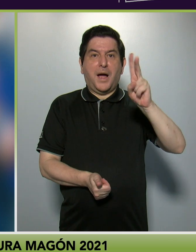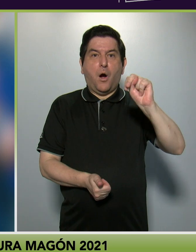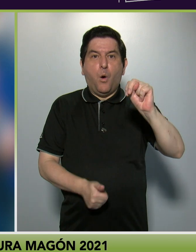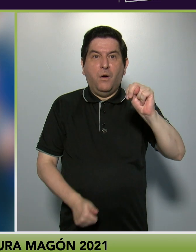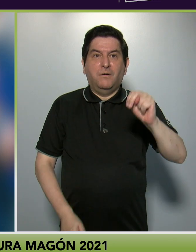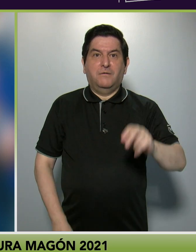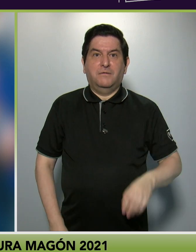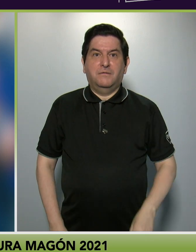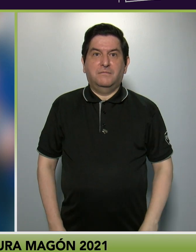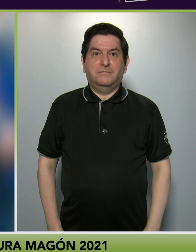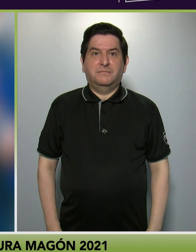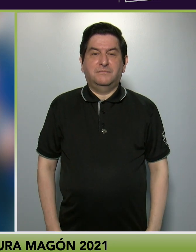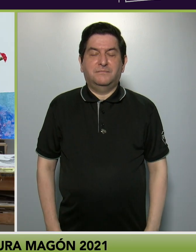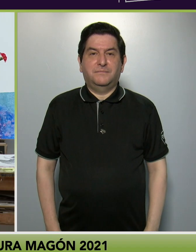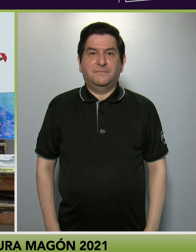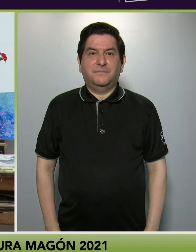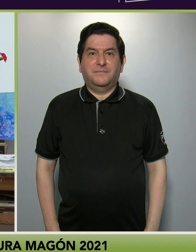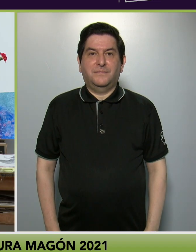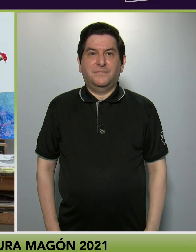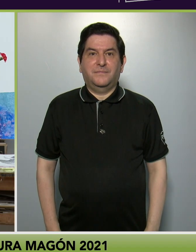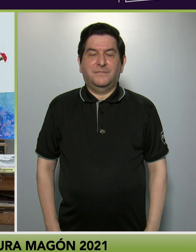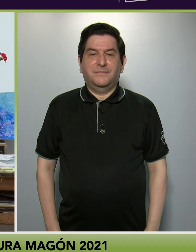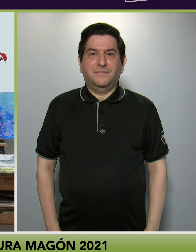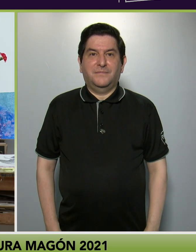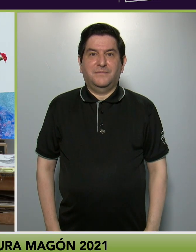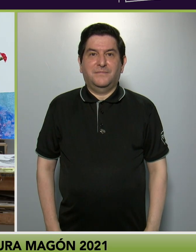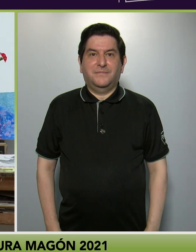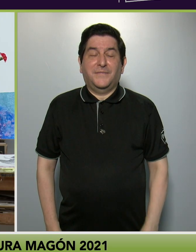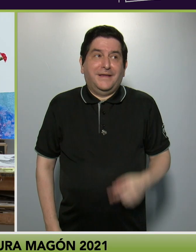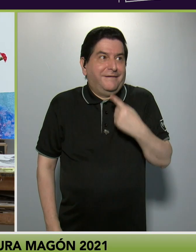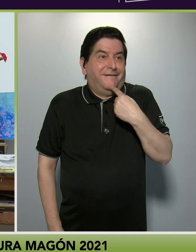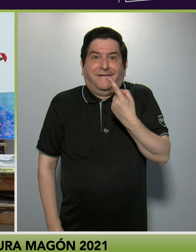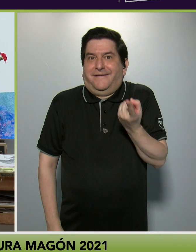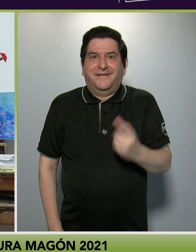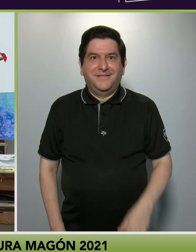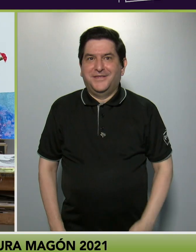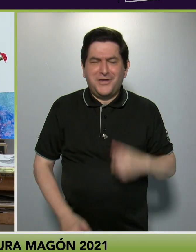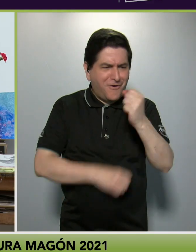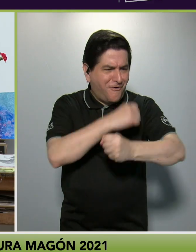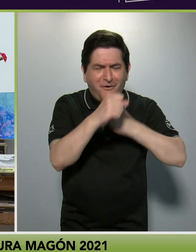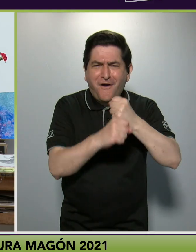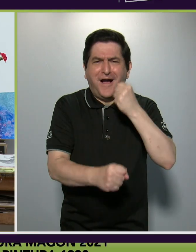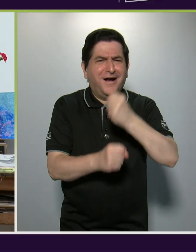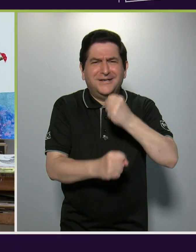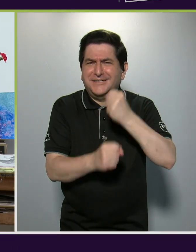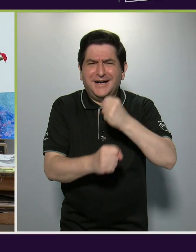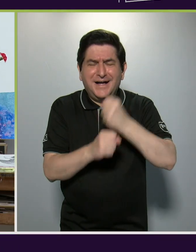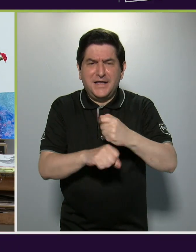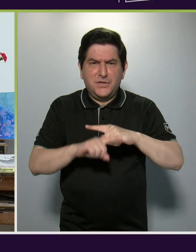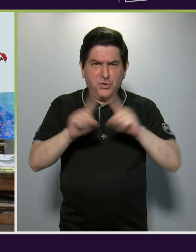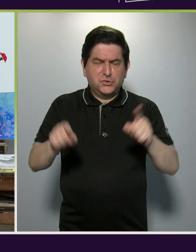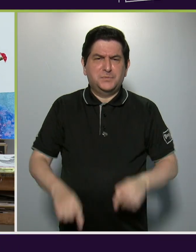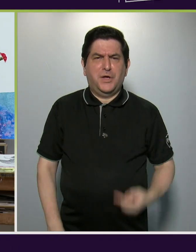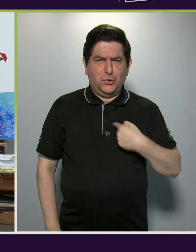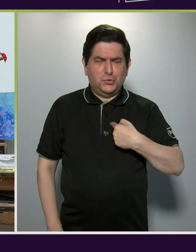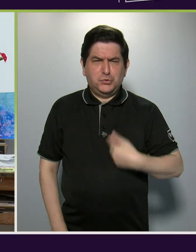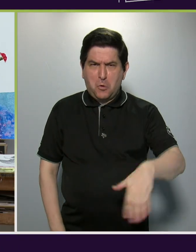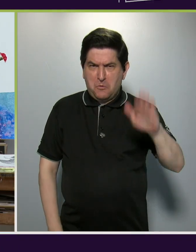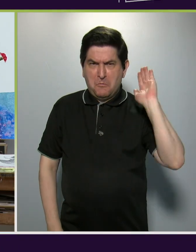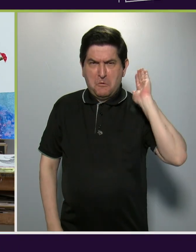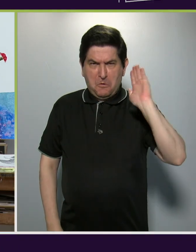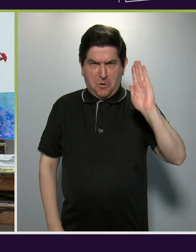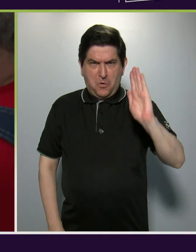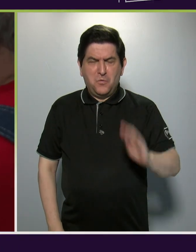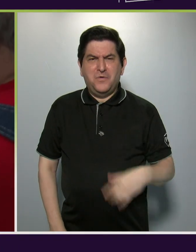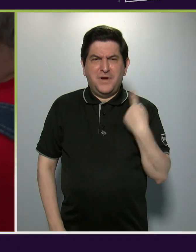¿Y qué le digo más? Son años de trabajo. pero le puedo jurar por encima, todo lo que